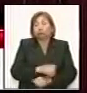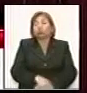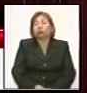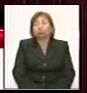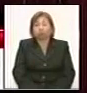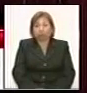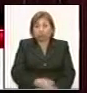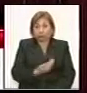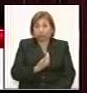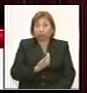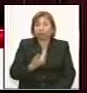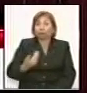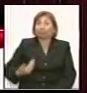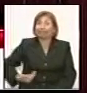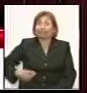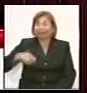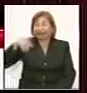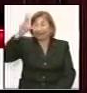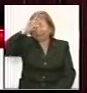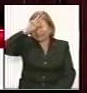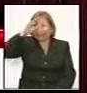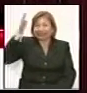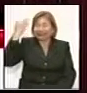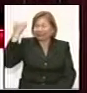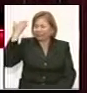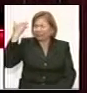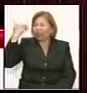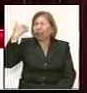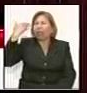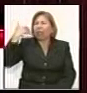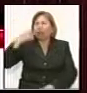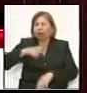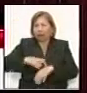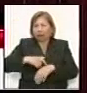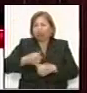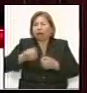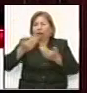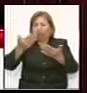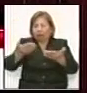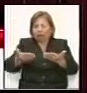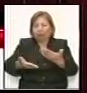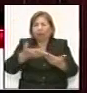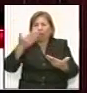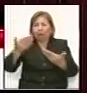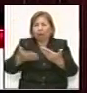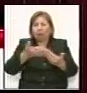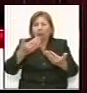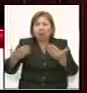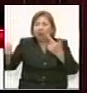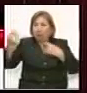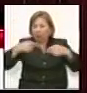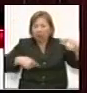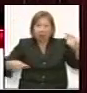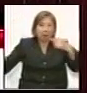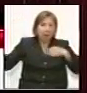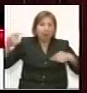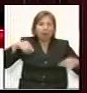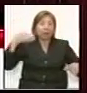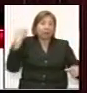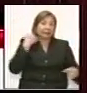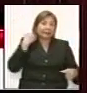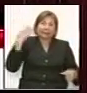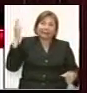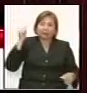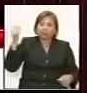el gobierno peruano de aquel entonces le dio una serie de facilidades a los españoles para que regresen a España y